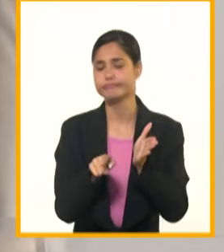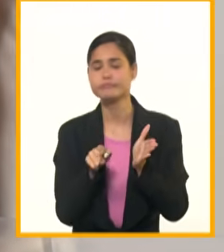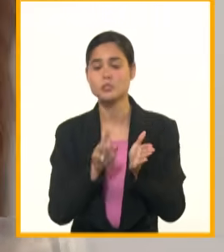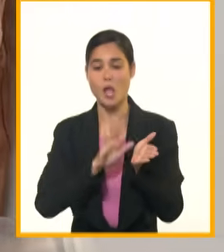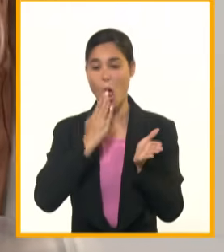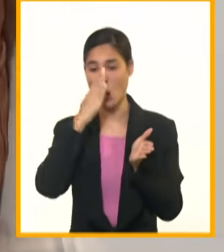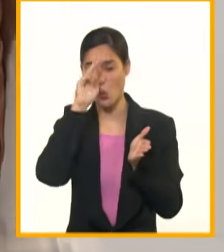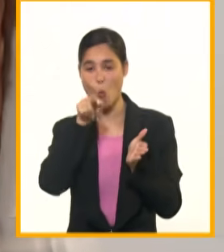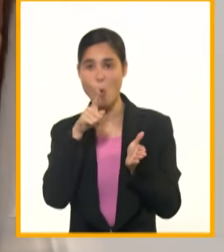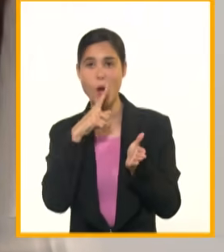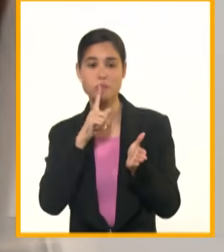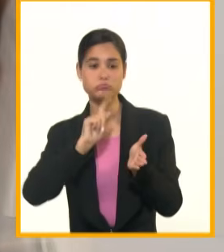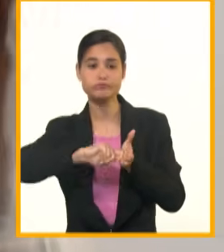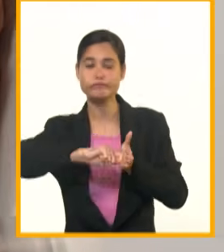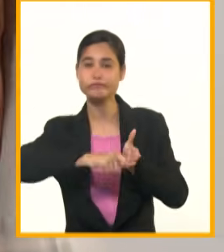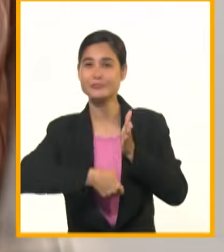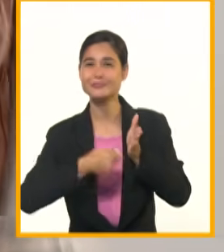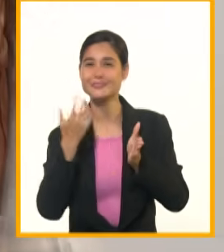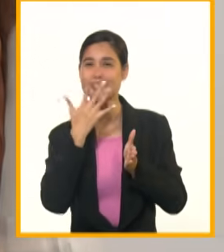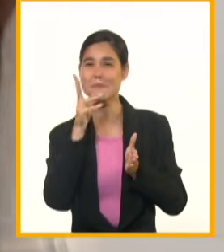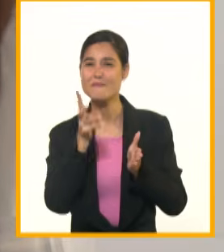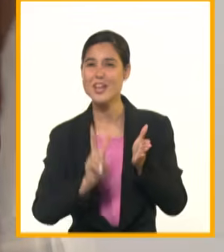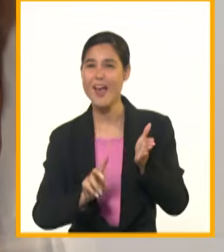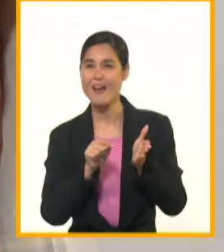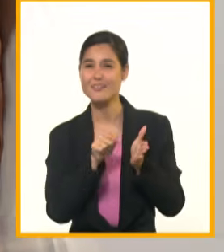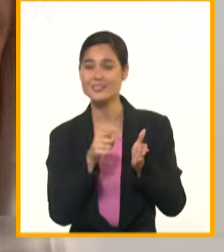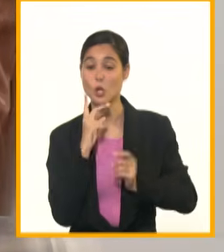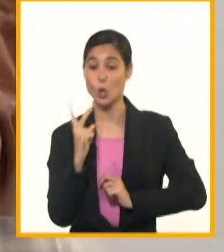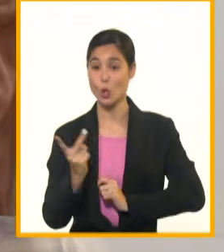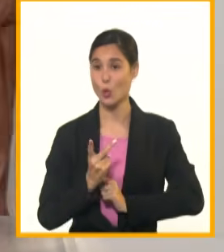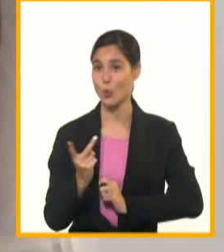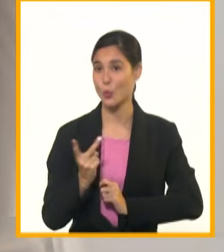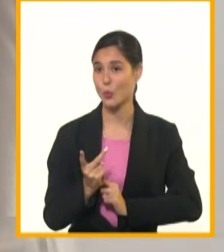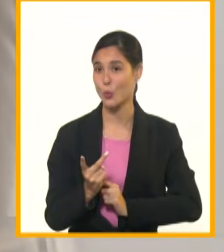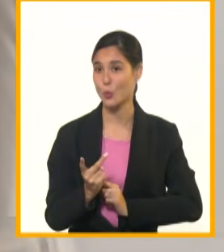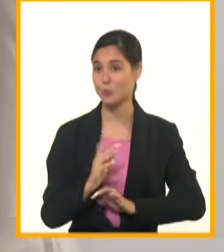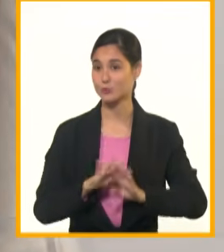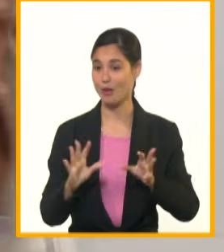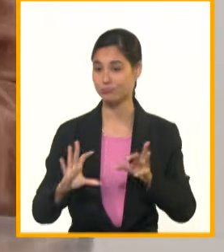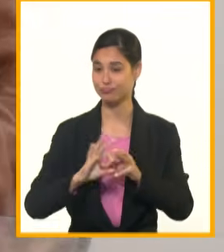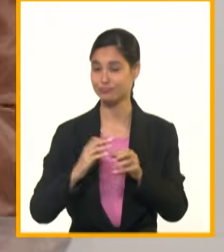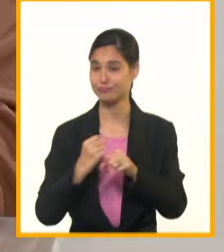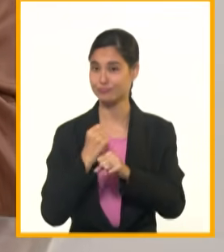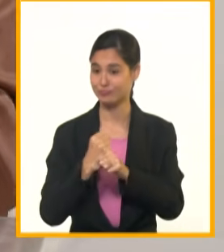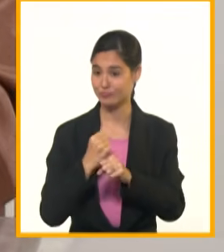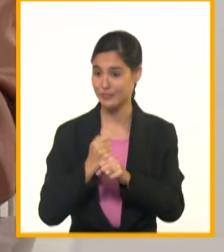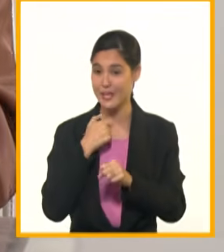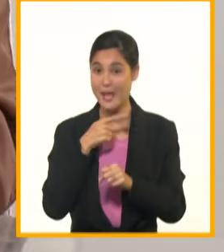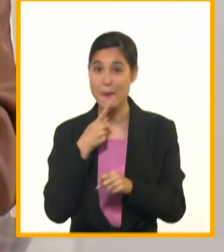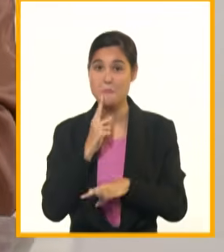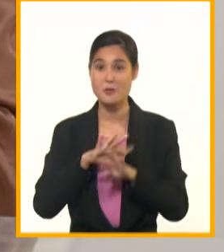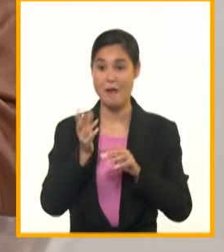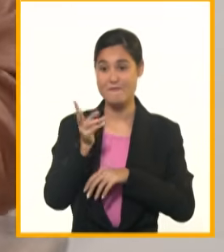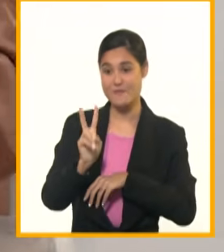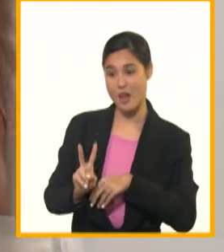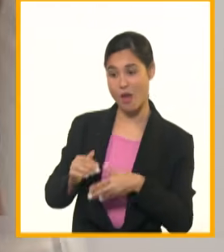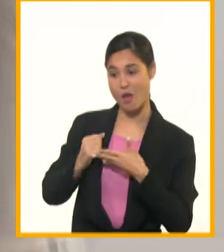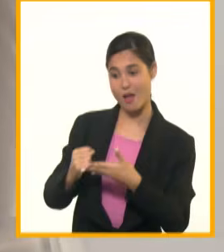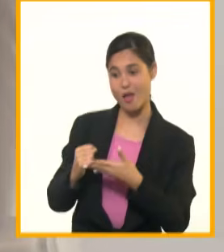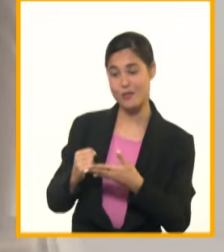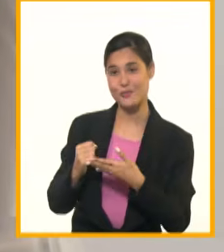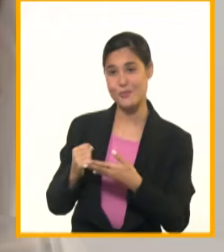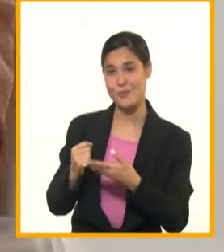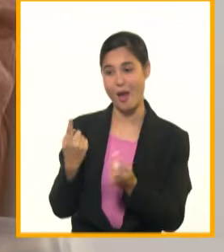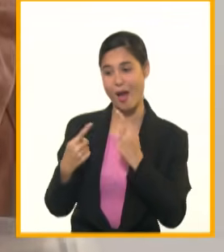de cosechadora para emparejar el déficit que teníamos. Estabas incrementando siembra, tienes que tener capacidad de cosecha.